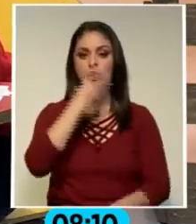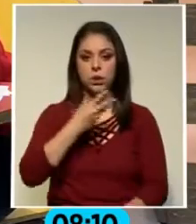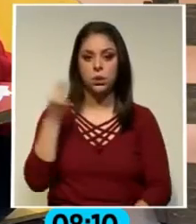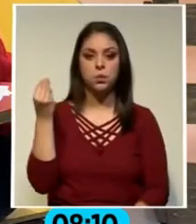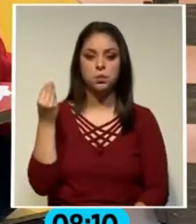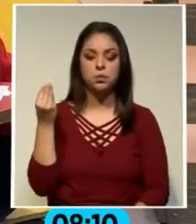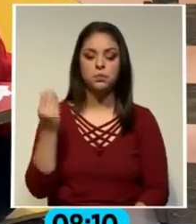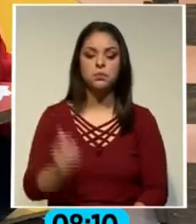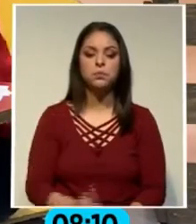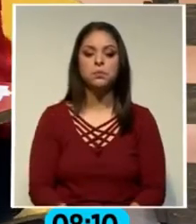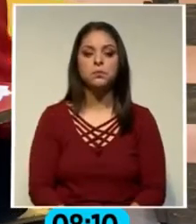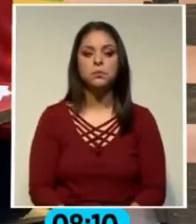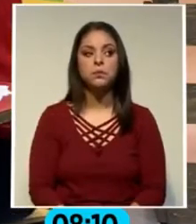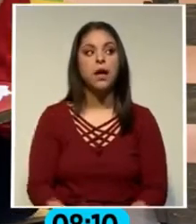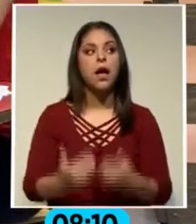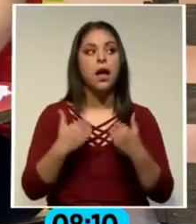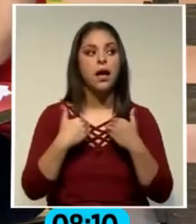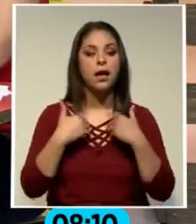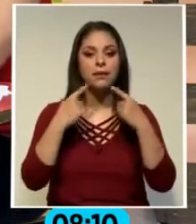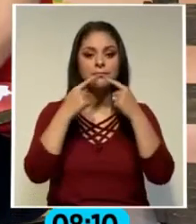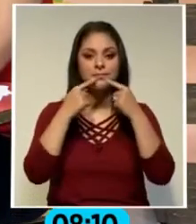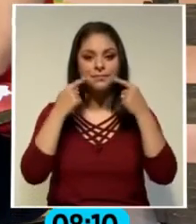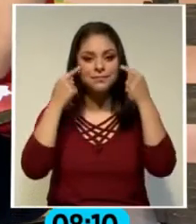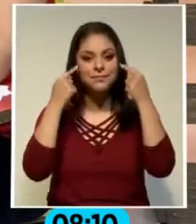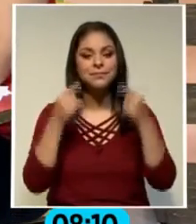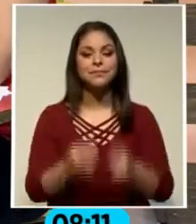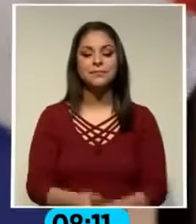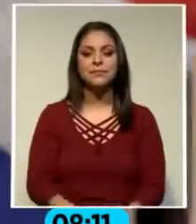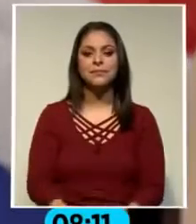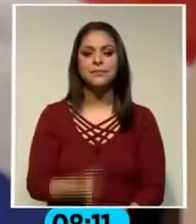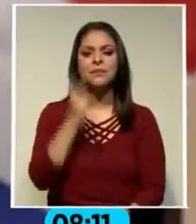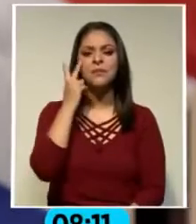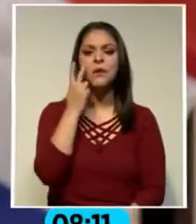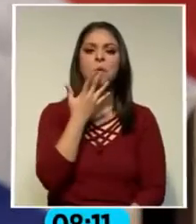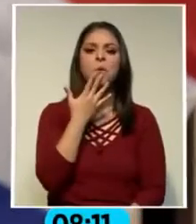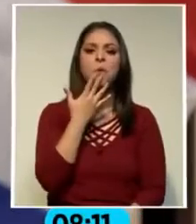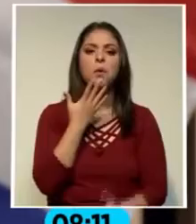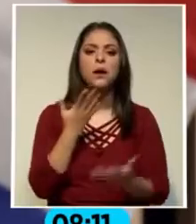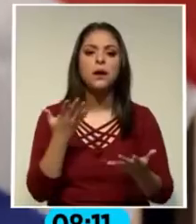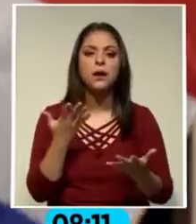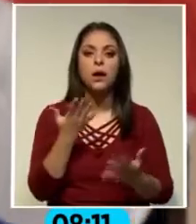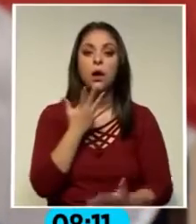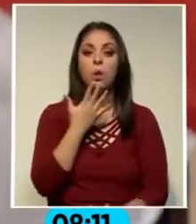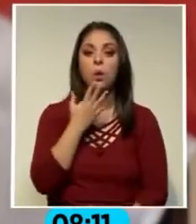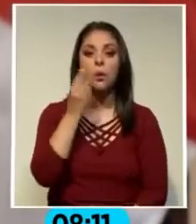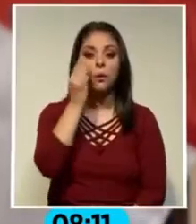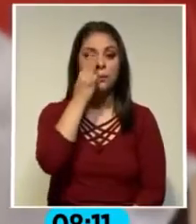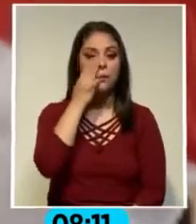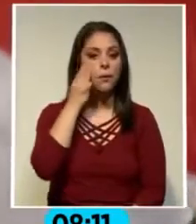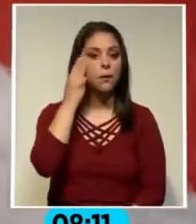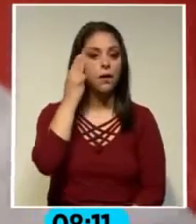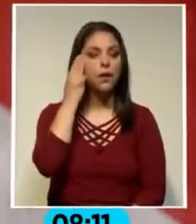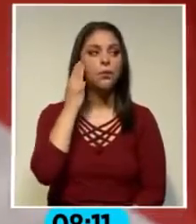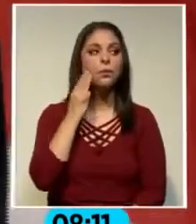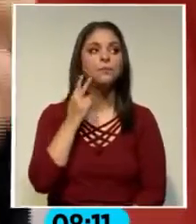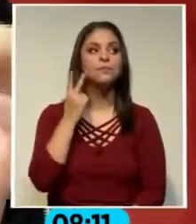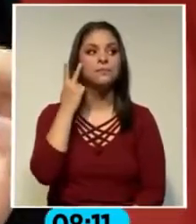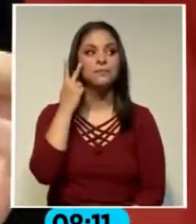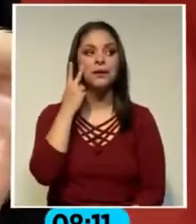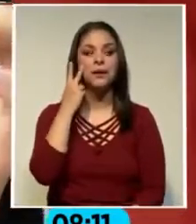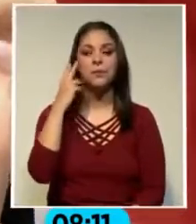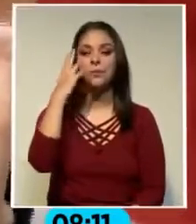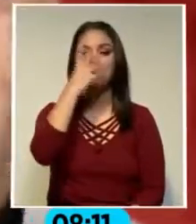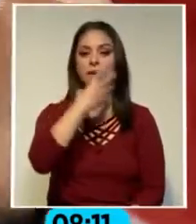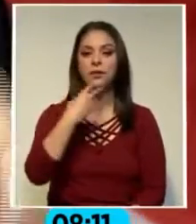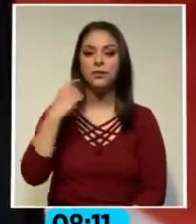tengo yo aquí. Ah, tiene una carita feliz. Y mire, feliz. Niña Ley. ¿De qué color es? Uy, es morada. Seguro están muy felices los de este color acá,